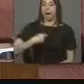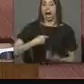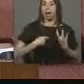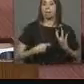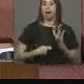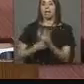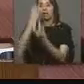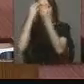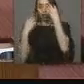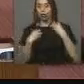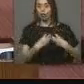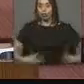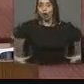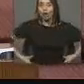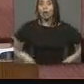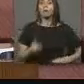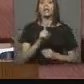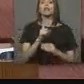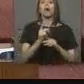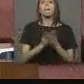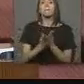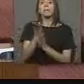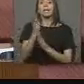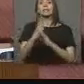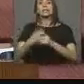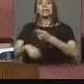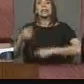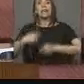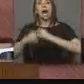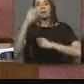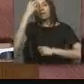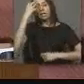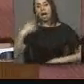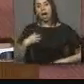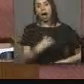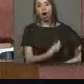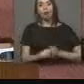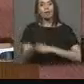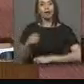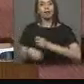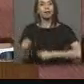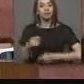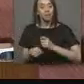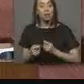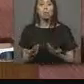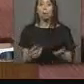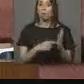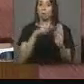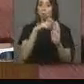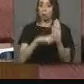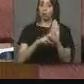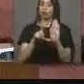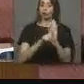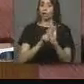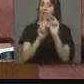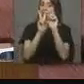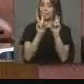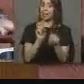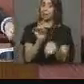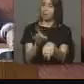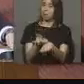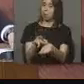un eventual tráfico de órganos. Y digo esto porque estamos aprobando un proyecto de ley sobre una materia